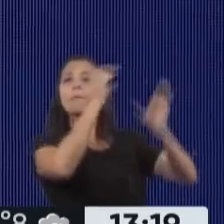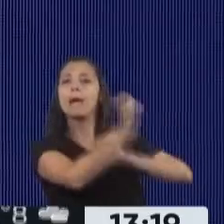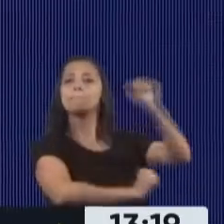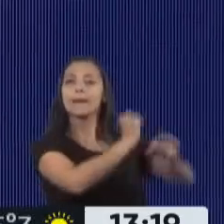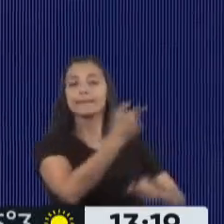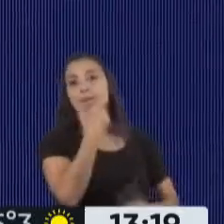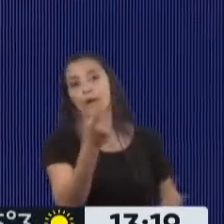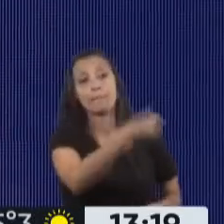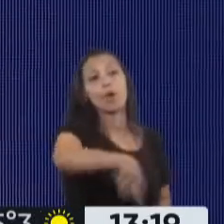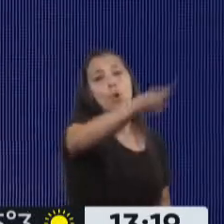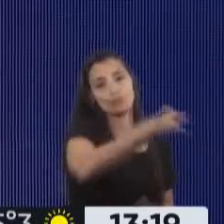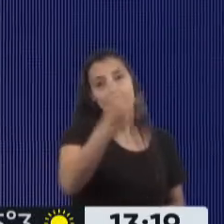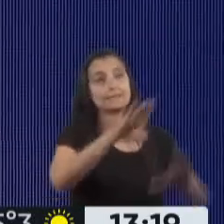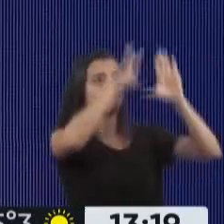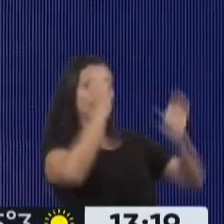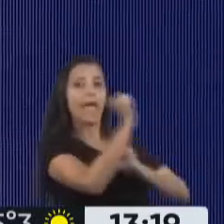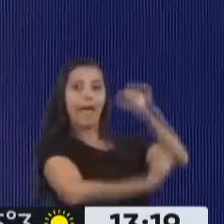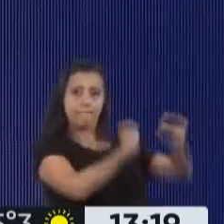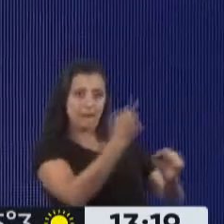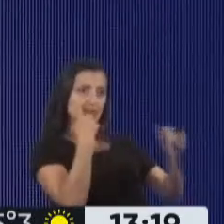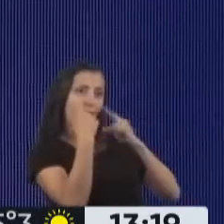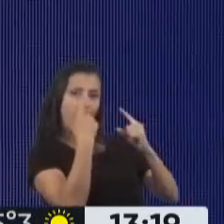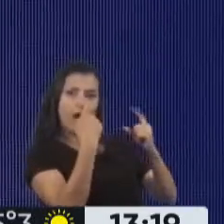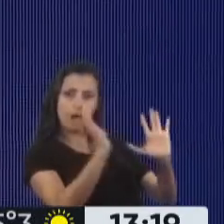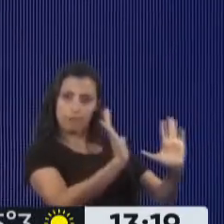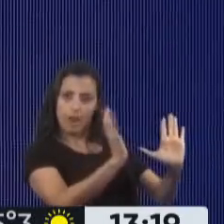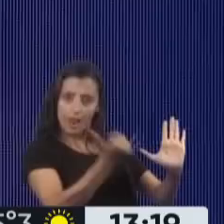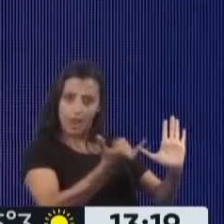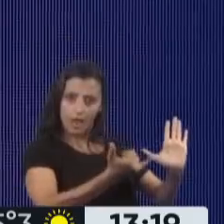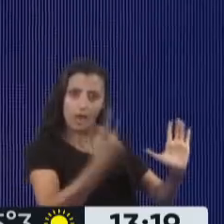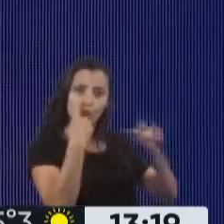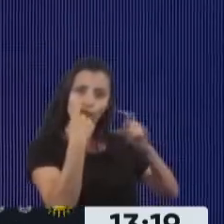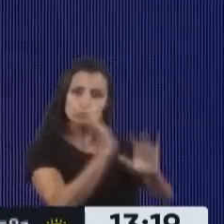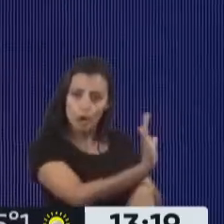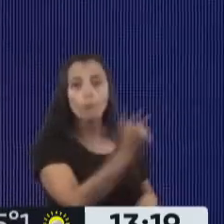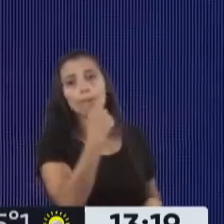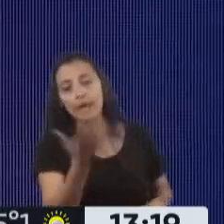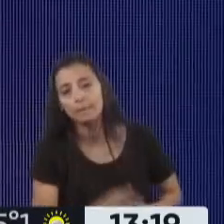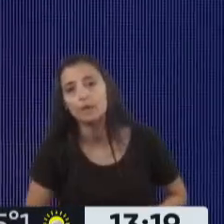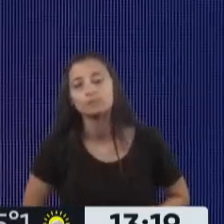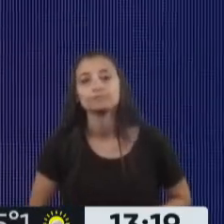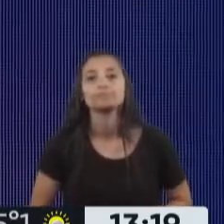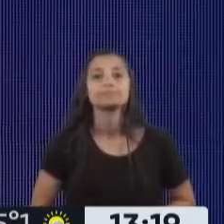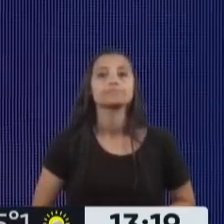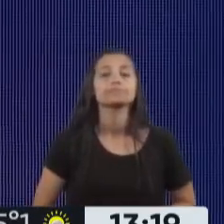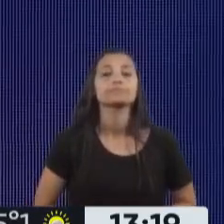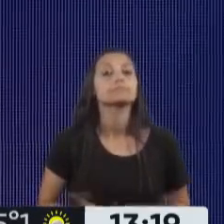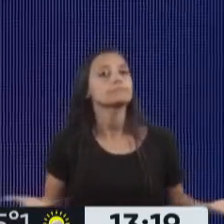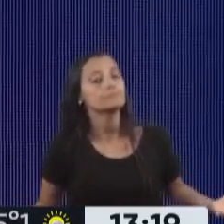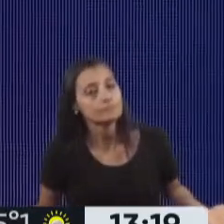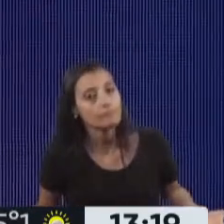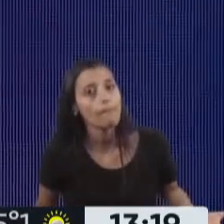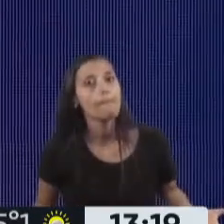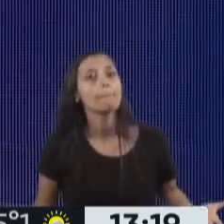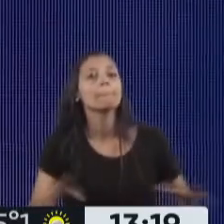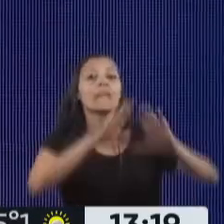Es decir, si ustedes tuvieran una empresa regulada, por ejemplo, y que básicamente